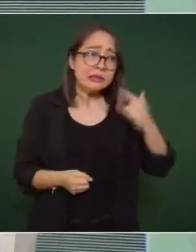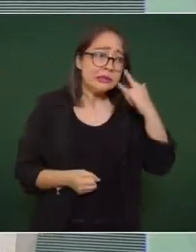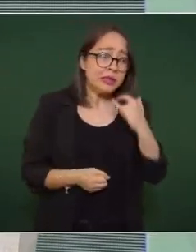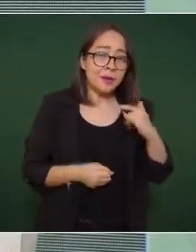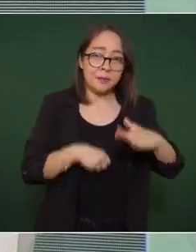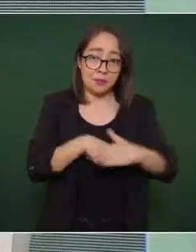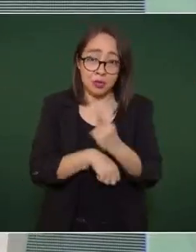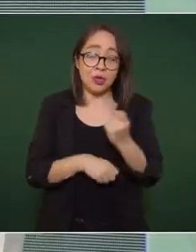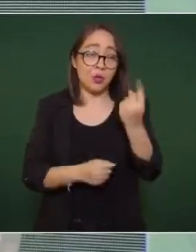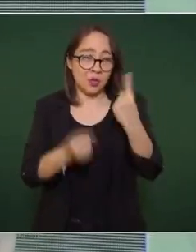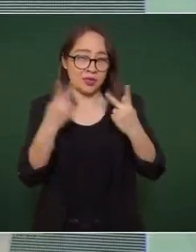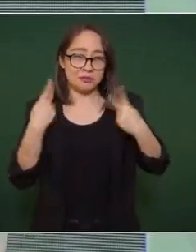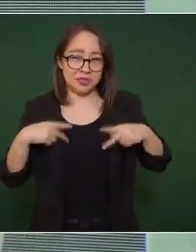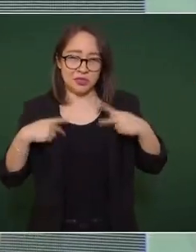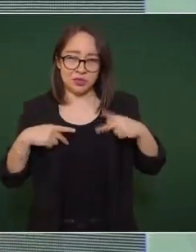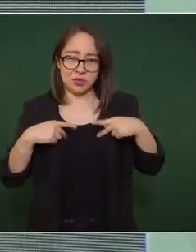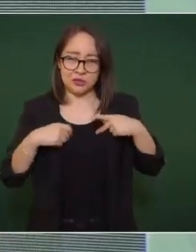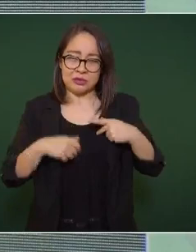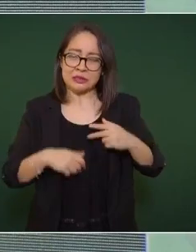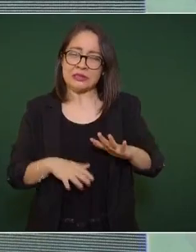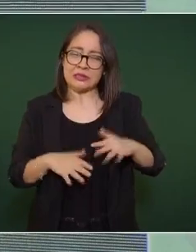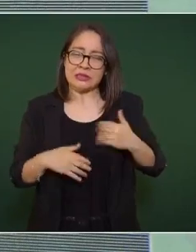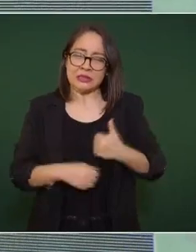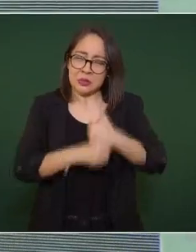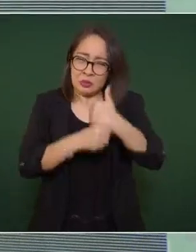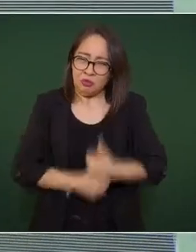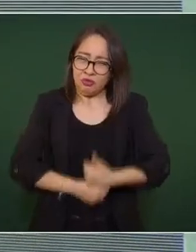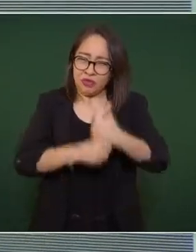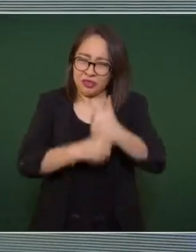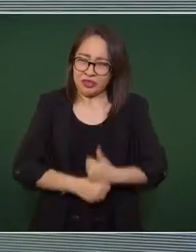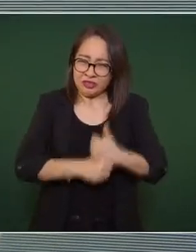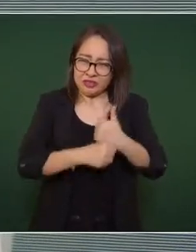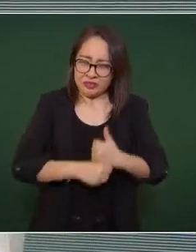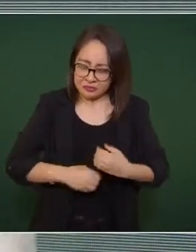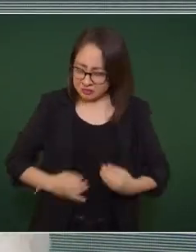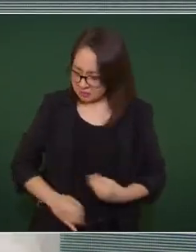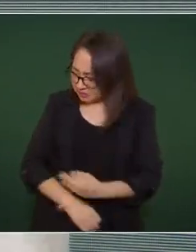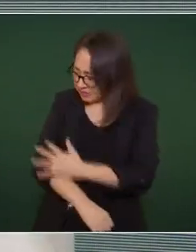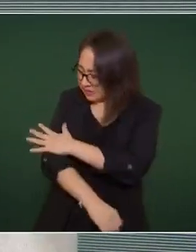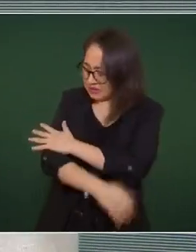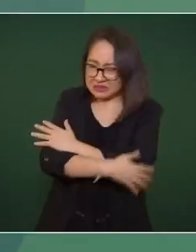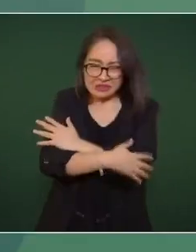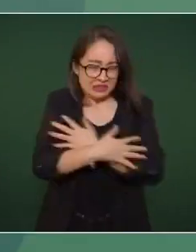habían personas quemadas, o sea, no todos